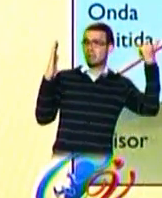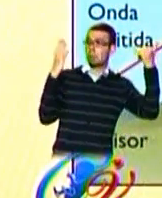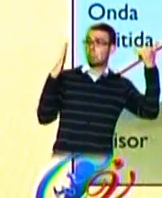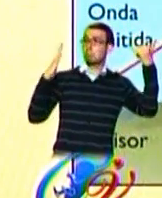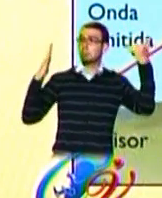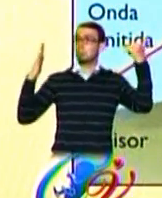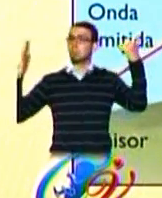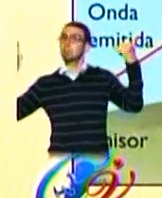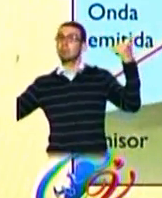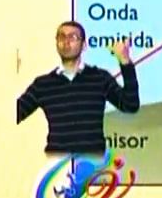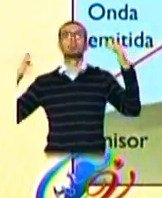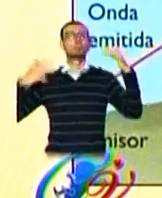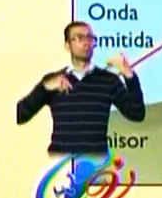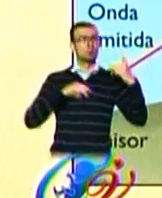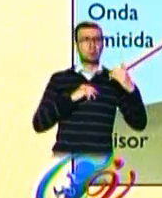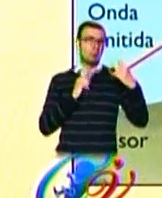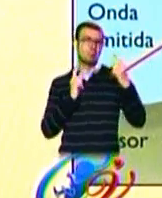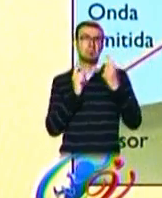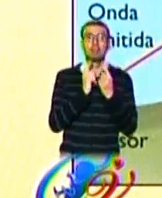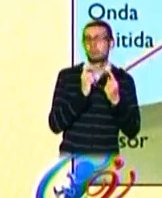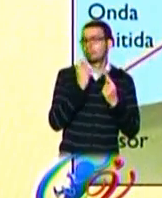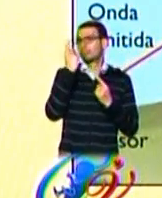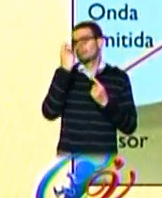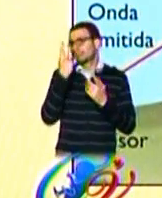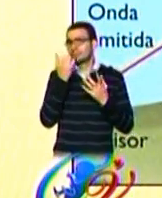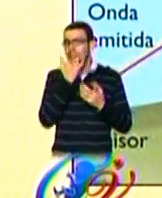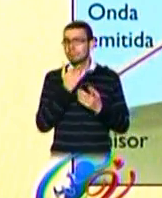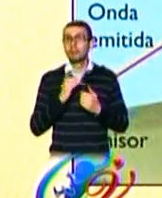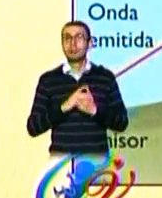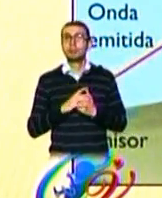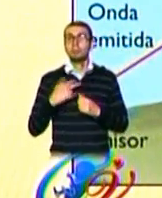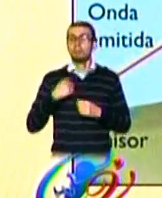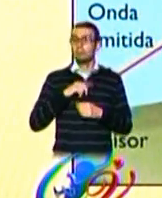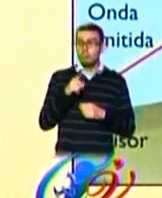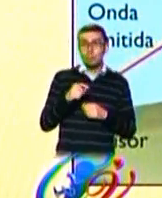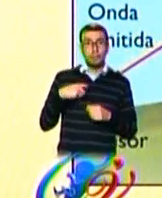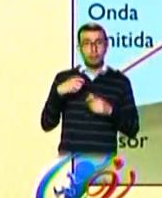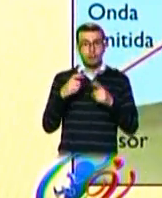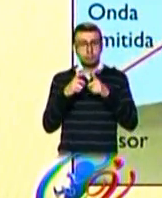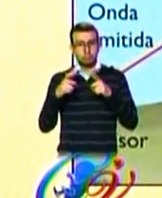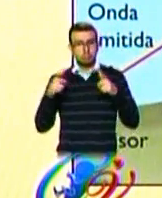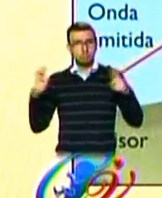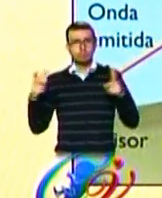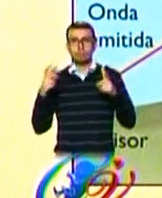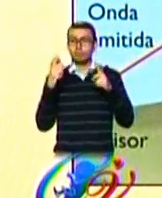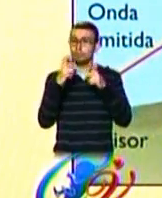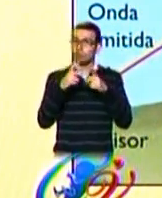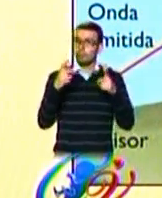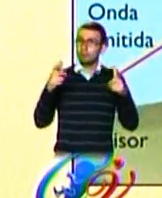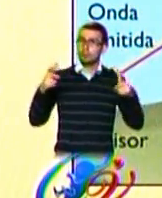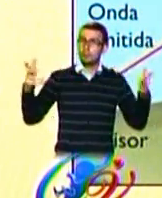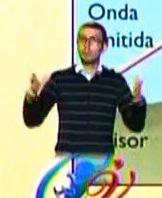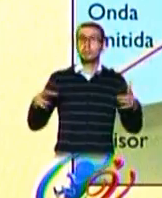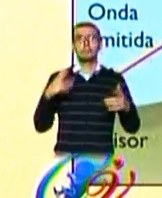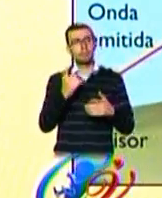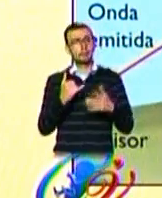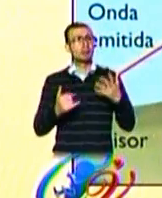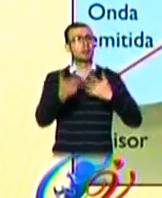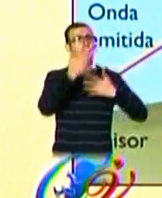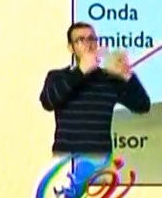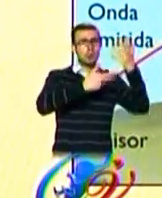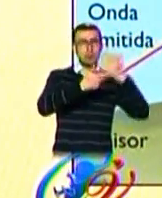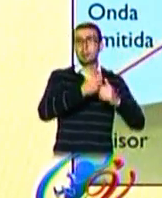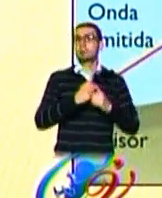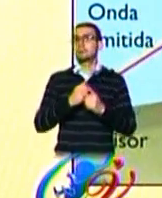El caso de todas estas radiaciones y las ondas, ellas están interactuando, ellas suben a